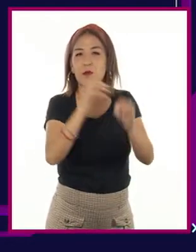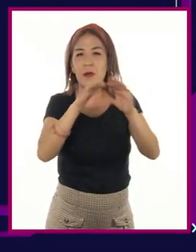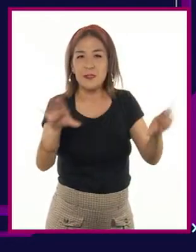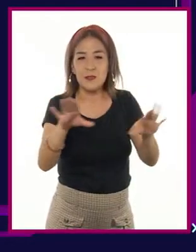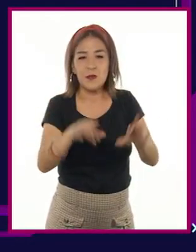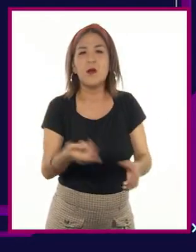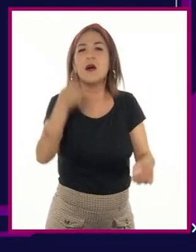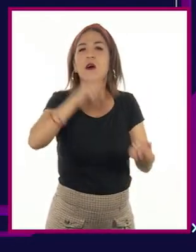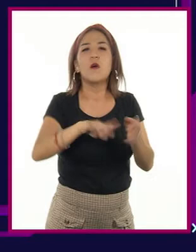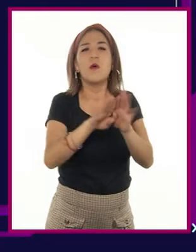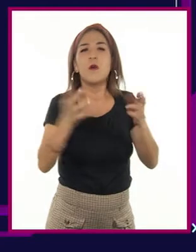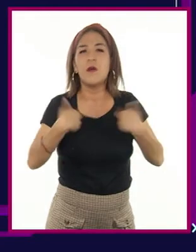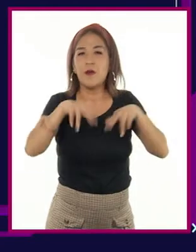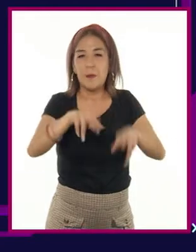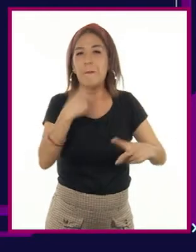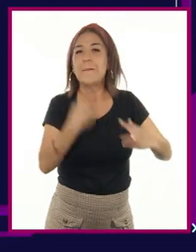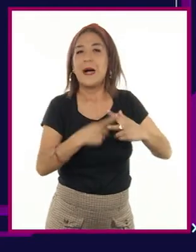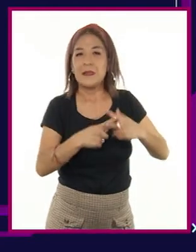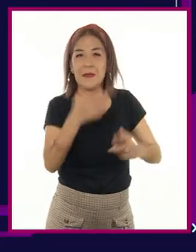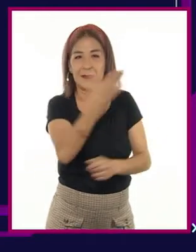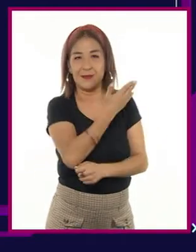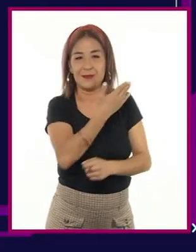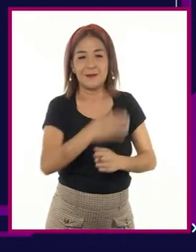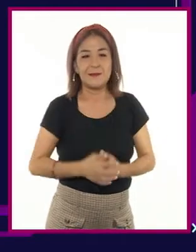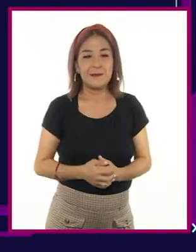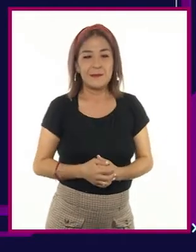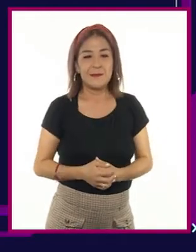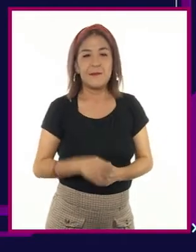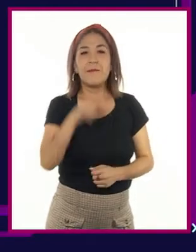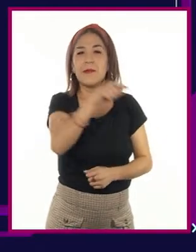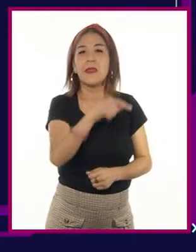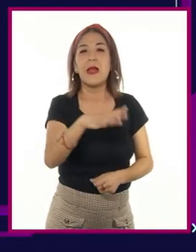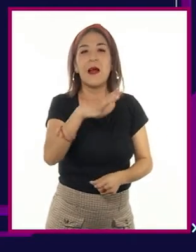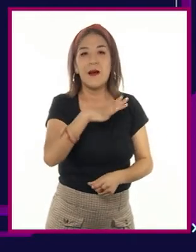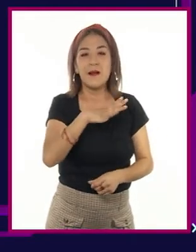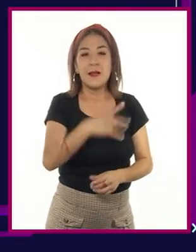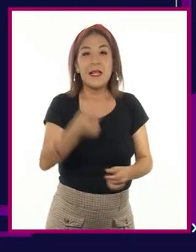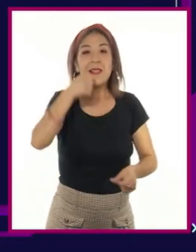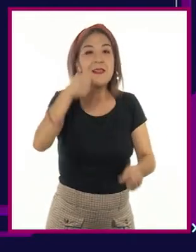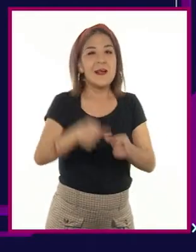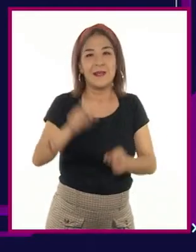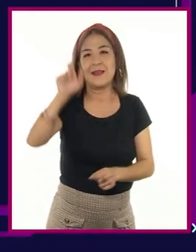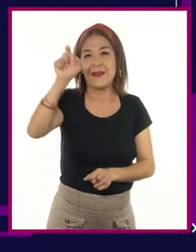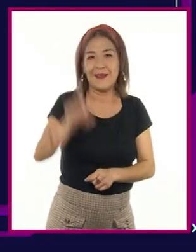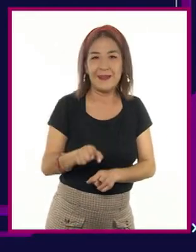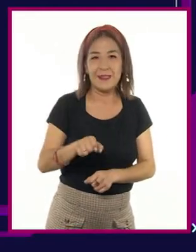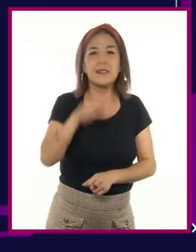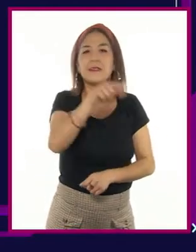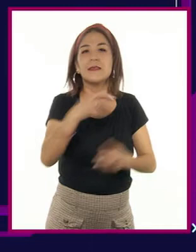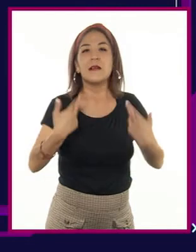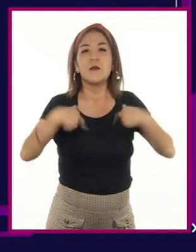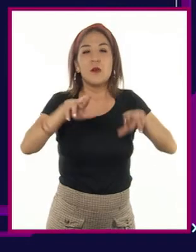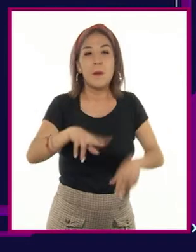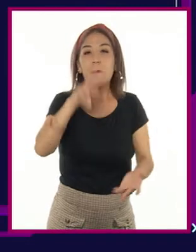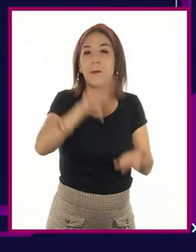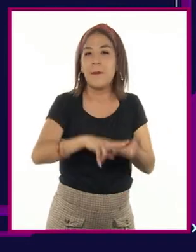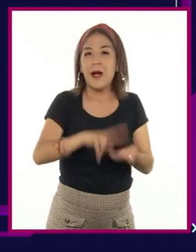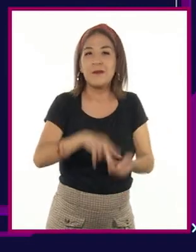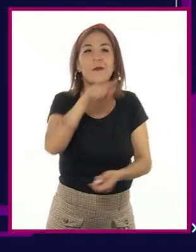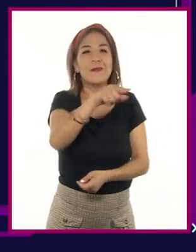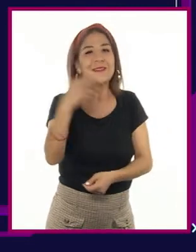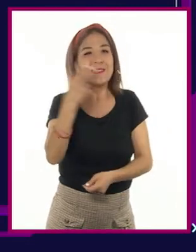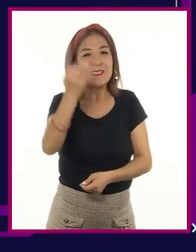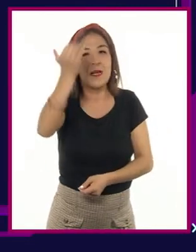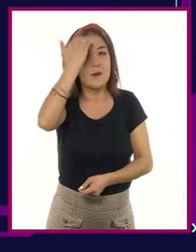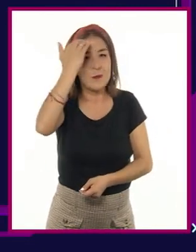representadas por expresiones algebraicas en donde se tiene una literal x que representa un valor que se desea